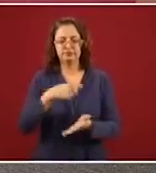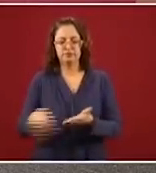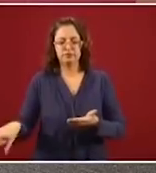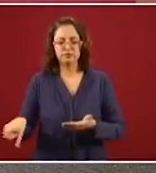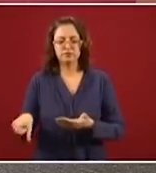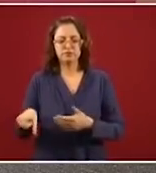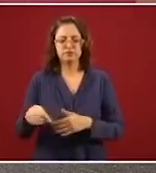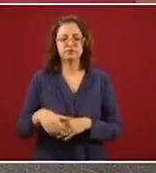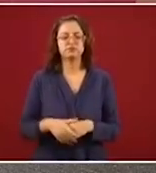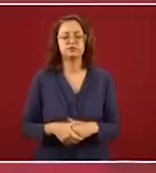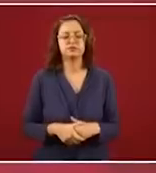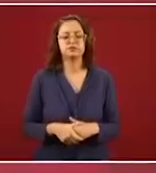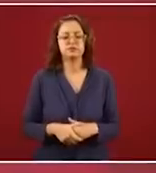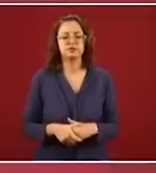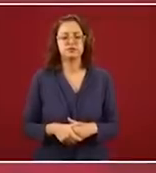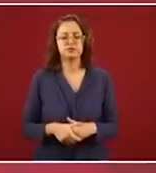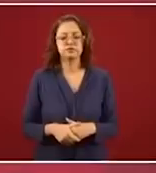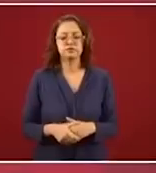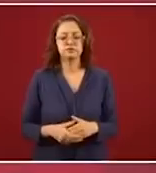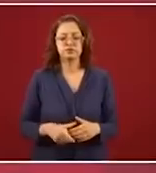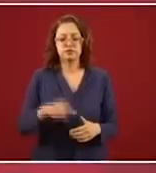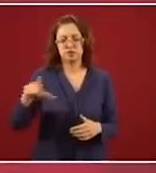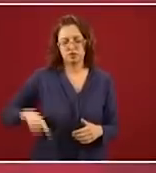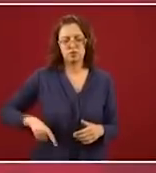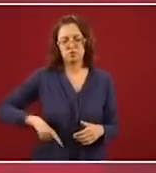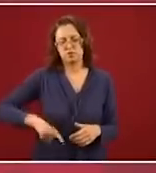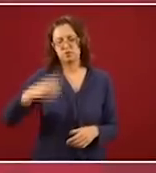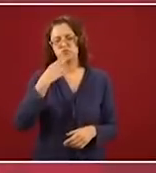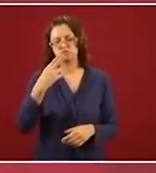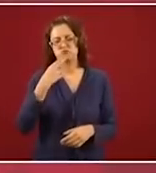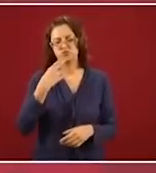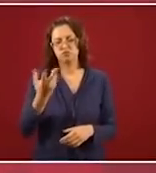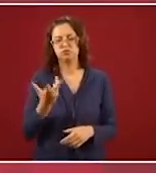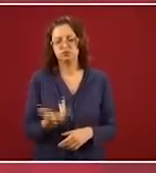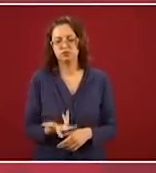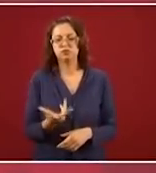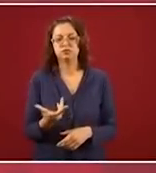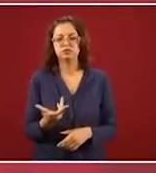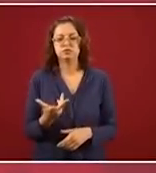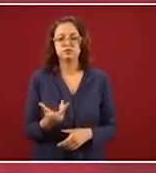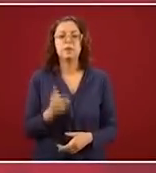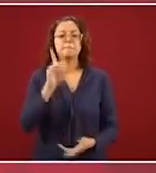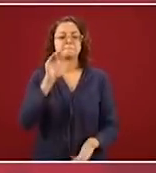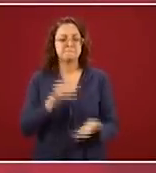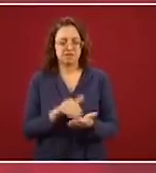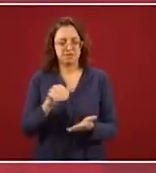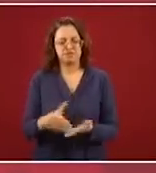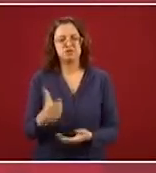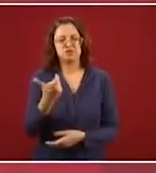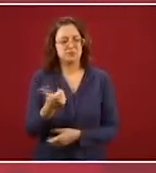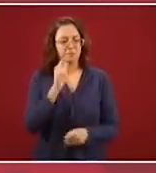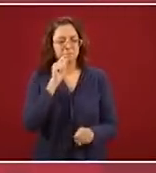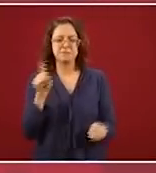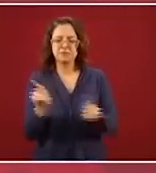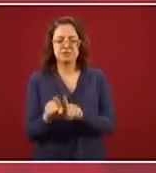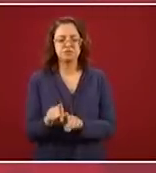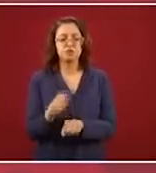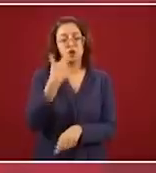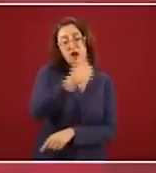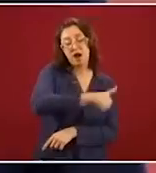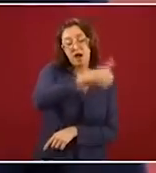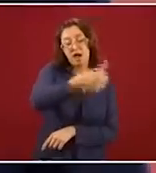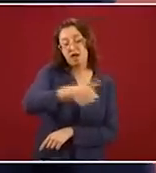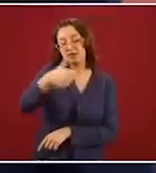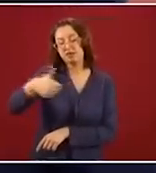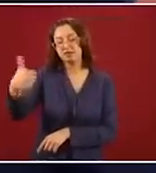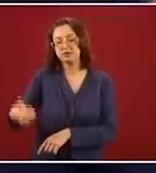transporte de servidores públicos, también a razón de 1.000 millones por helicóptero. O